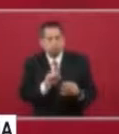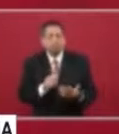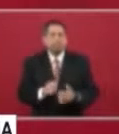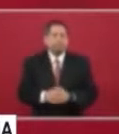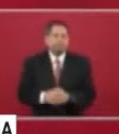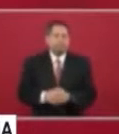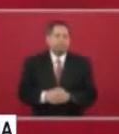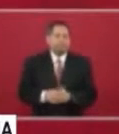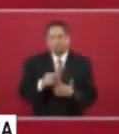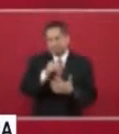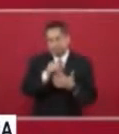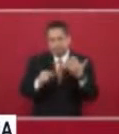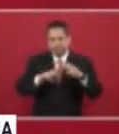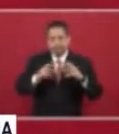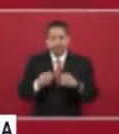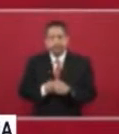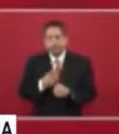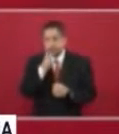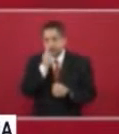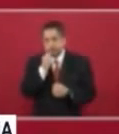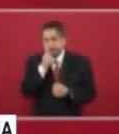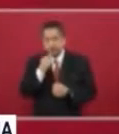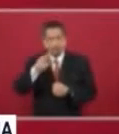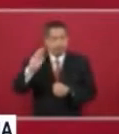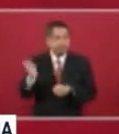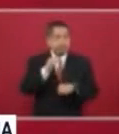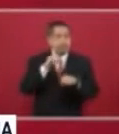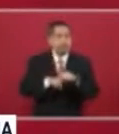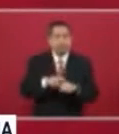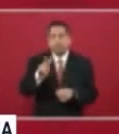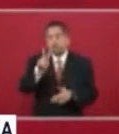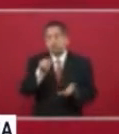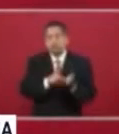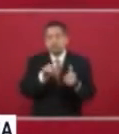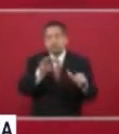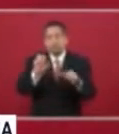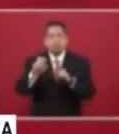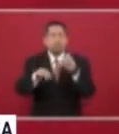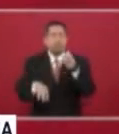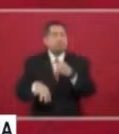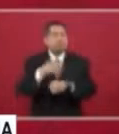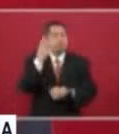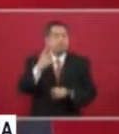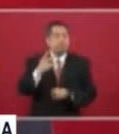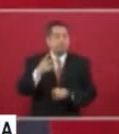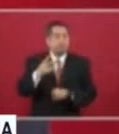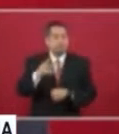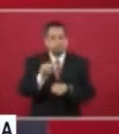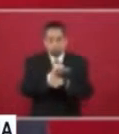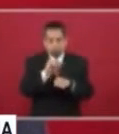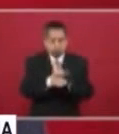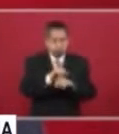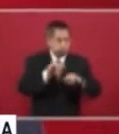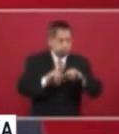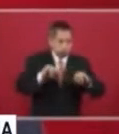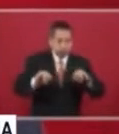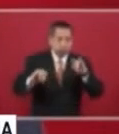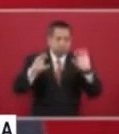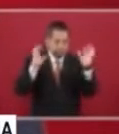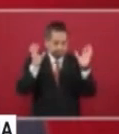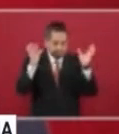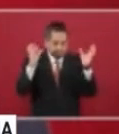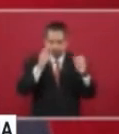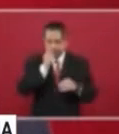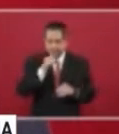una jerarquía un adiestramiento militar e incluso se plantea que las prestaciones de